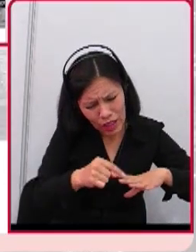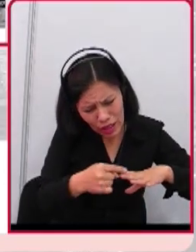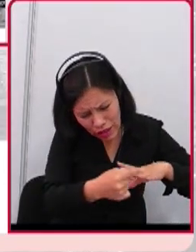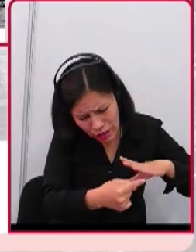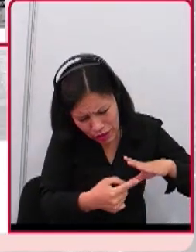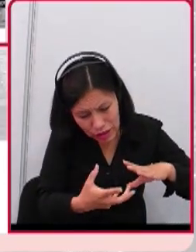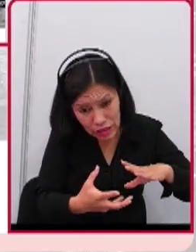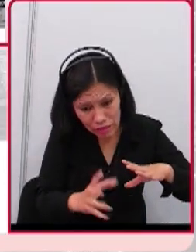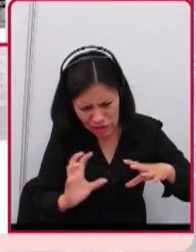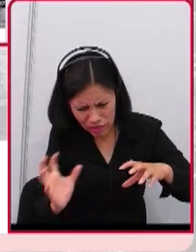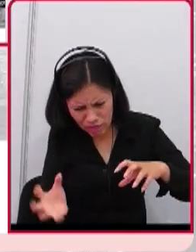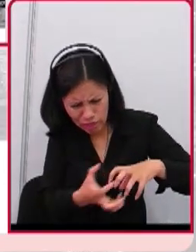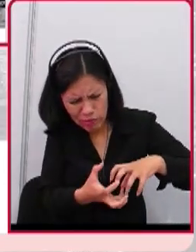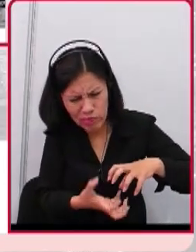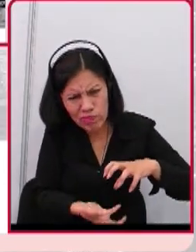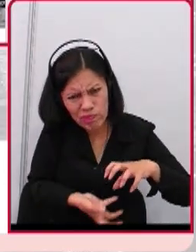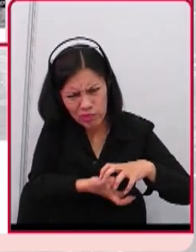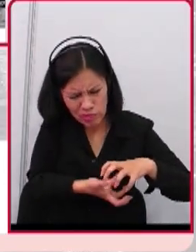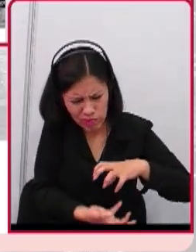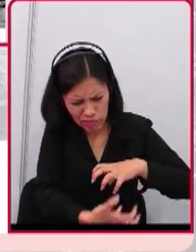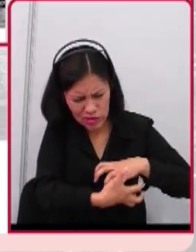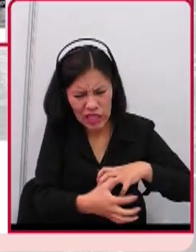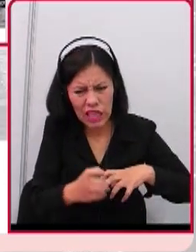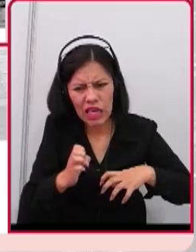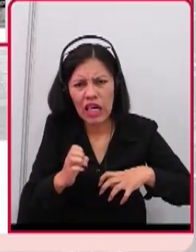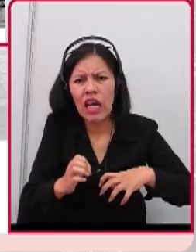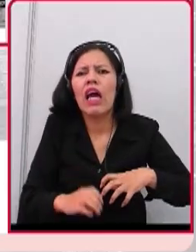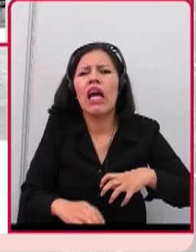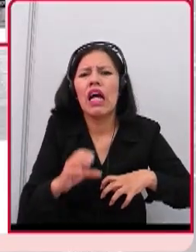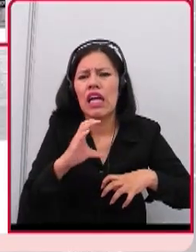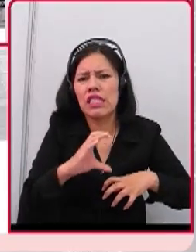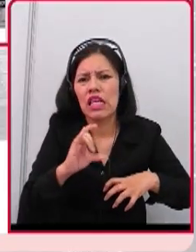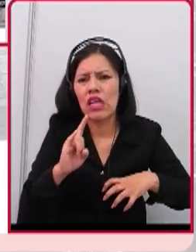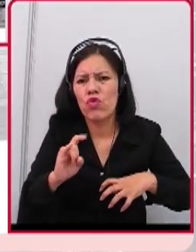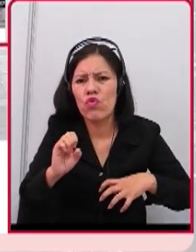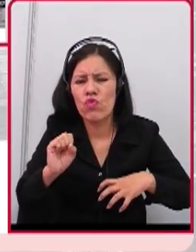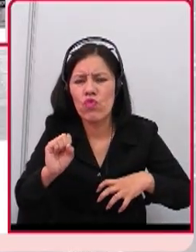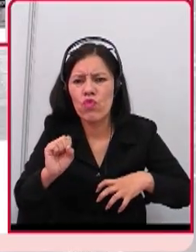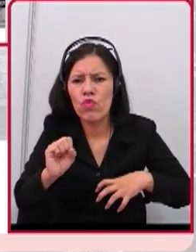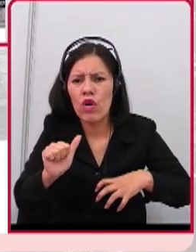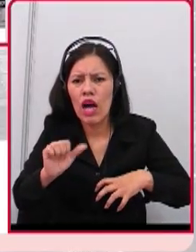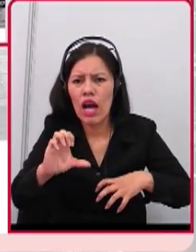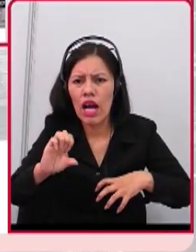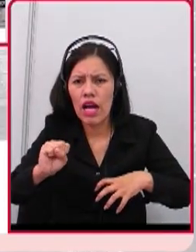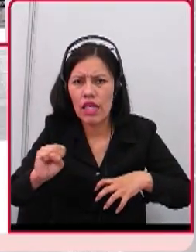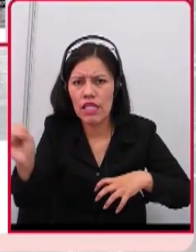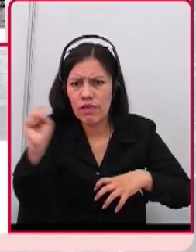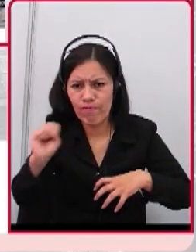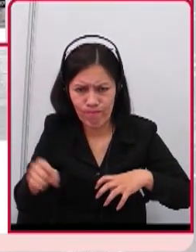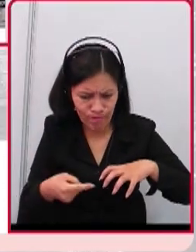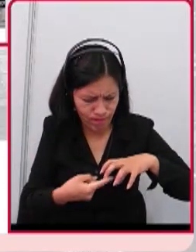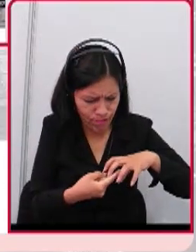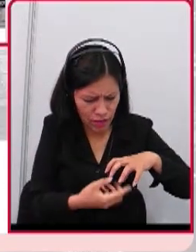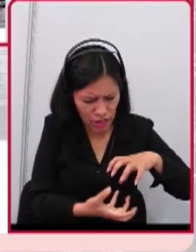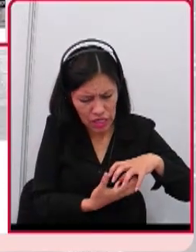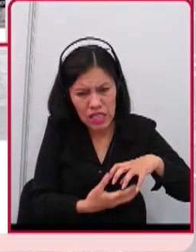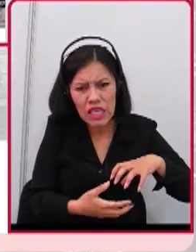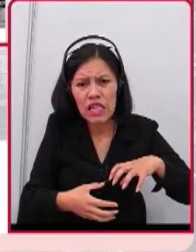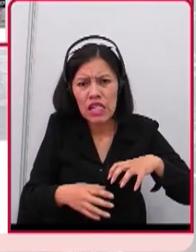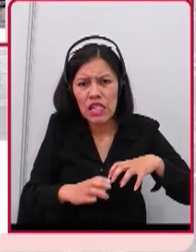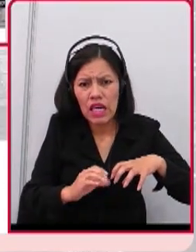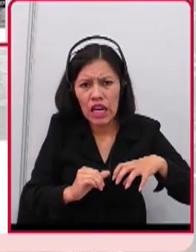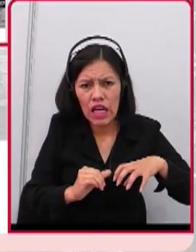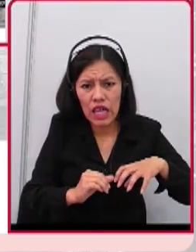energita pirita y también acompañados con una alteración bastante alunita, ¿no? Y en lo que es en la parte de